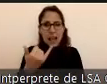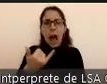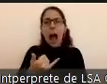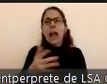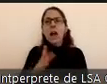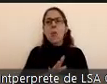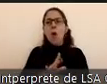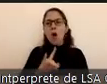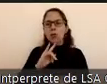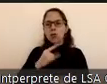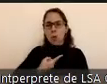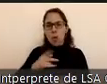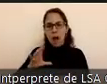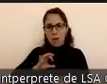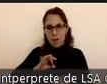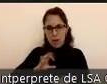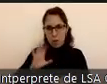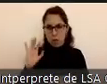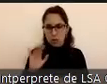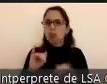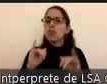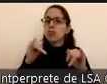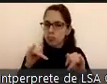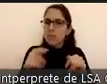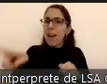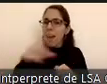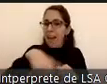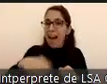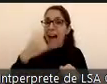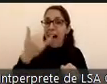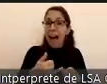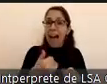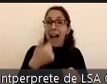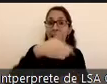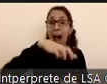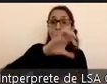Bien, tienen cuestionarios obligatorios en cada APO.